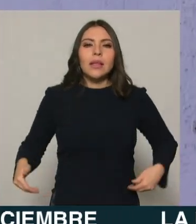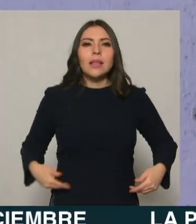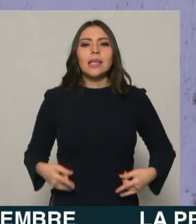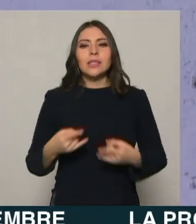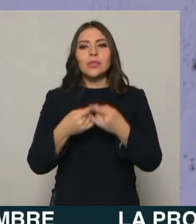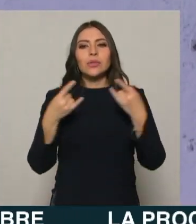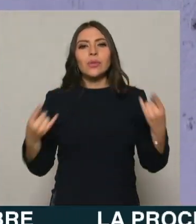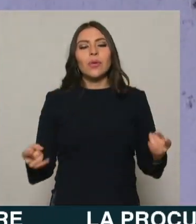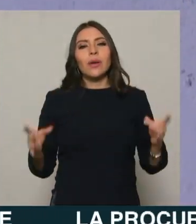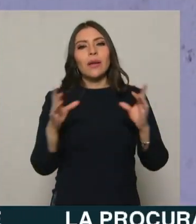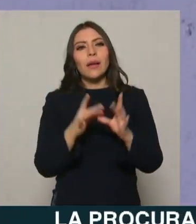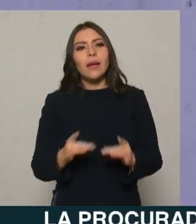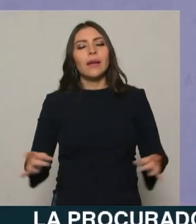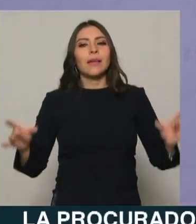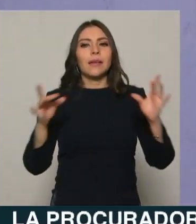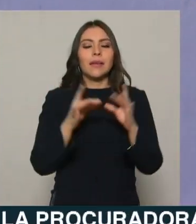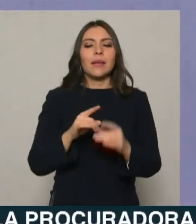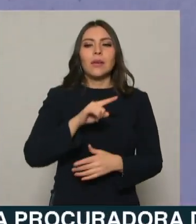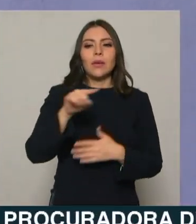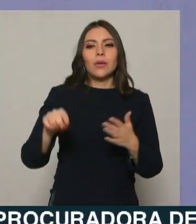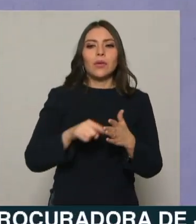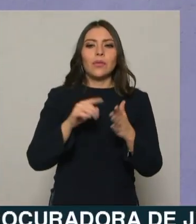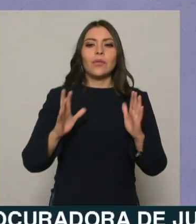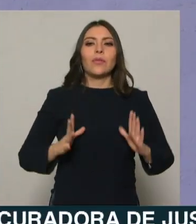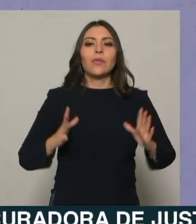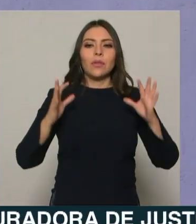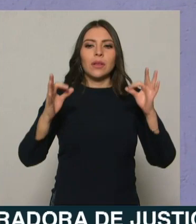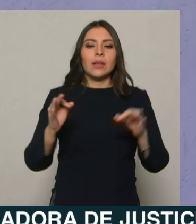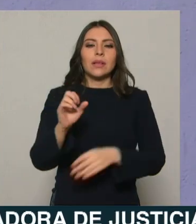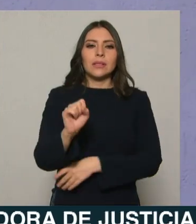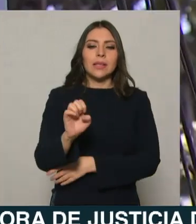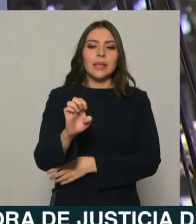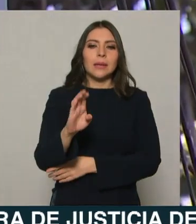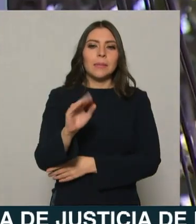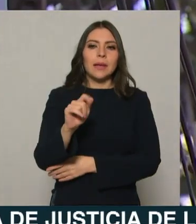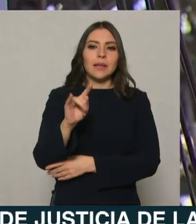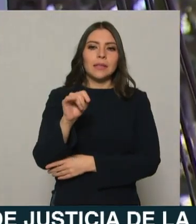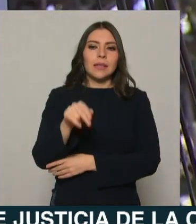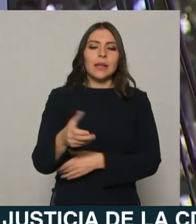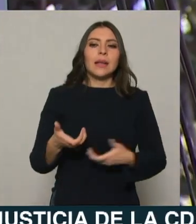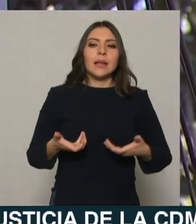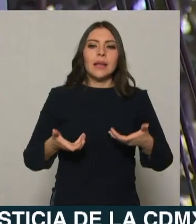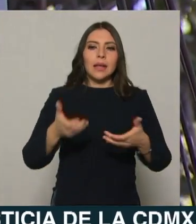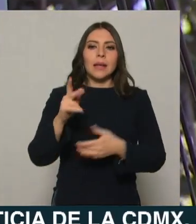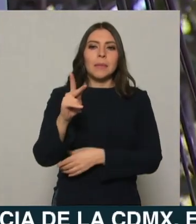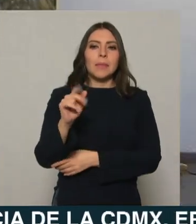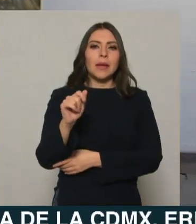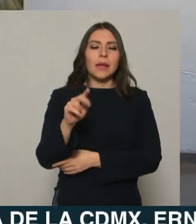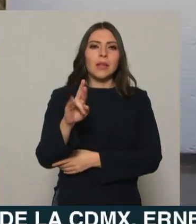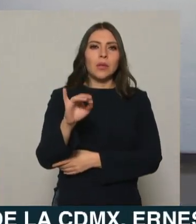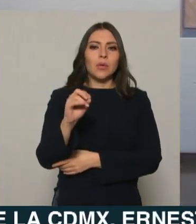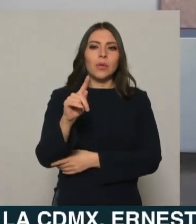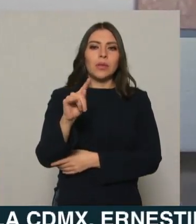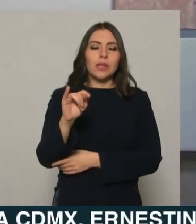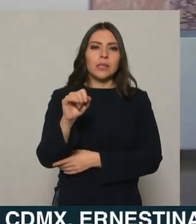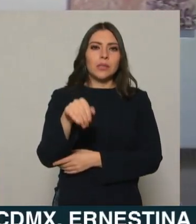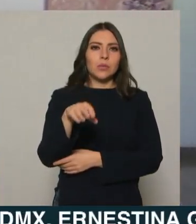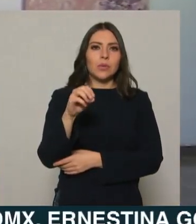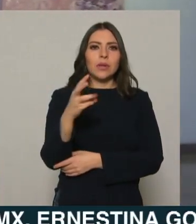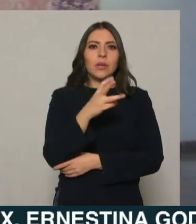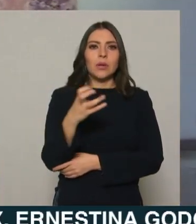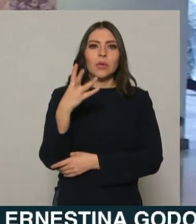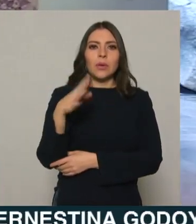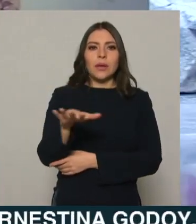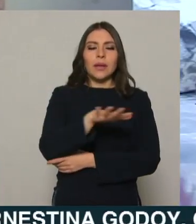más en la Fundación Sebastián, ubicada en Avenida Patriotismo 304 en la colonia San Pedro de los Pinos. Para mayor información